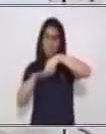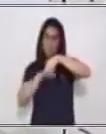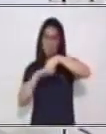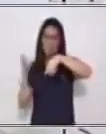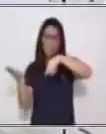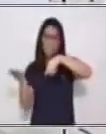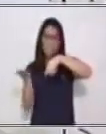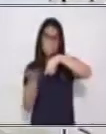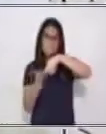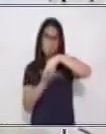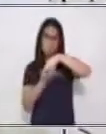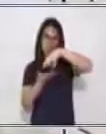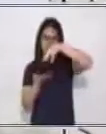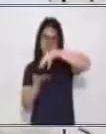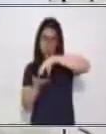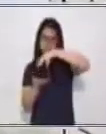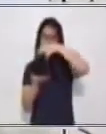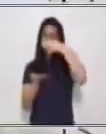en la figura.